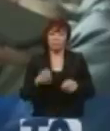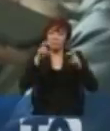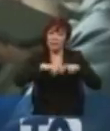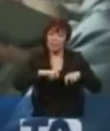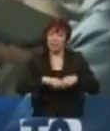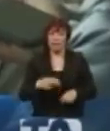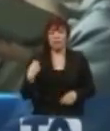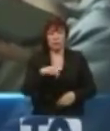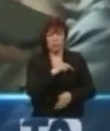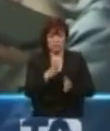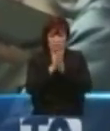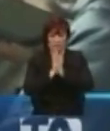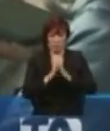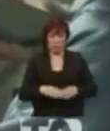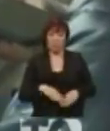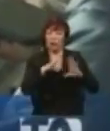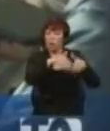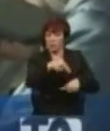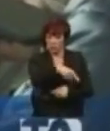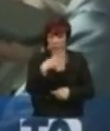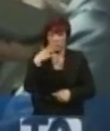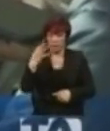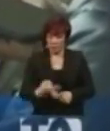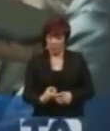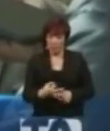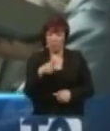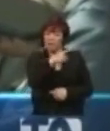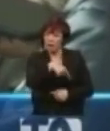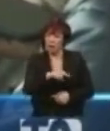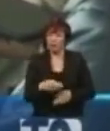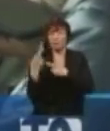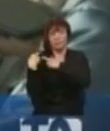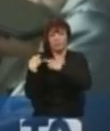que sea tratado por la Comisión de la Verdad. Y en ese sentido tenemos